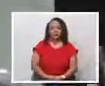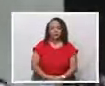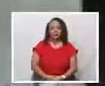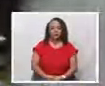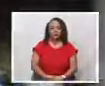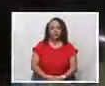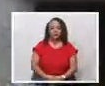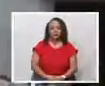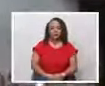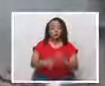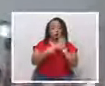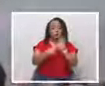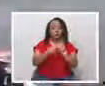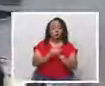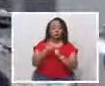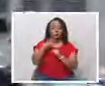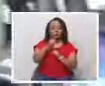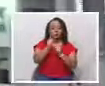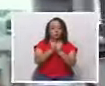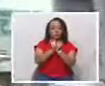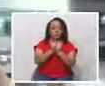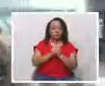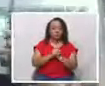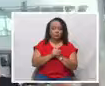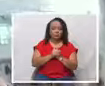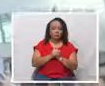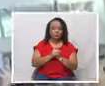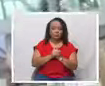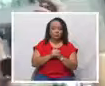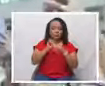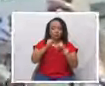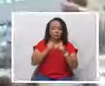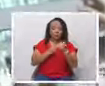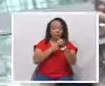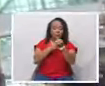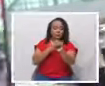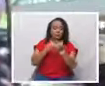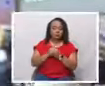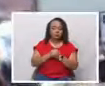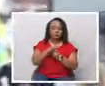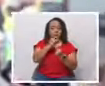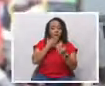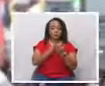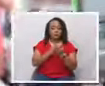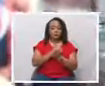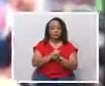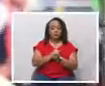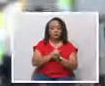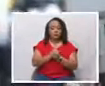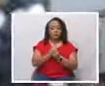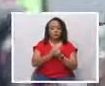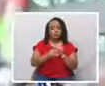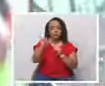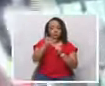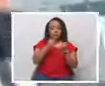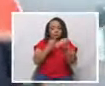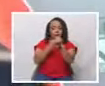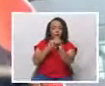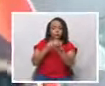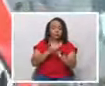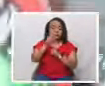que hay otros tipos de deportes en los que se puede dar apoyo y, bueno, también apoyar